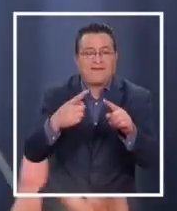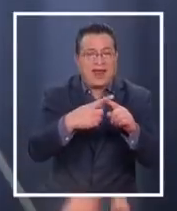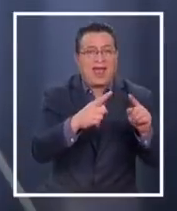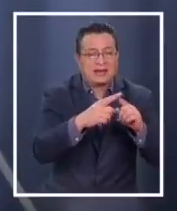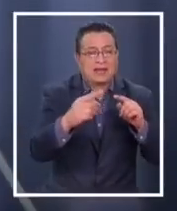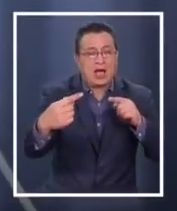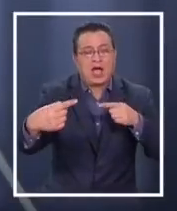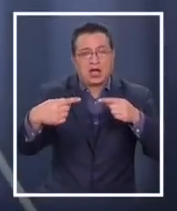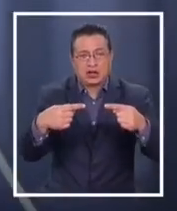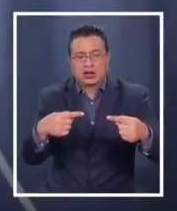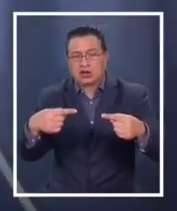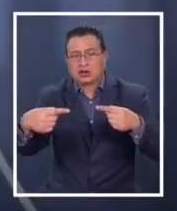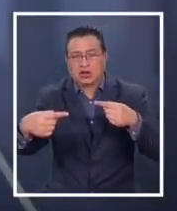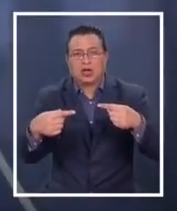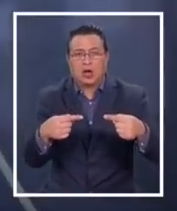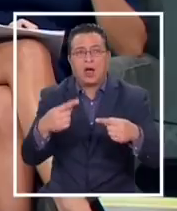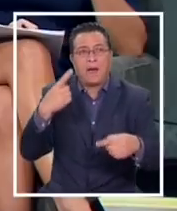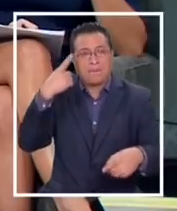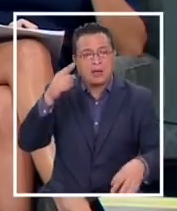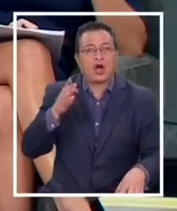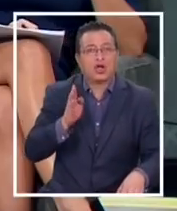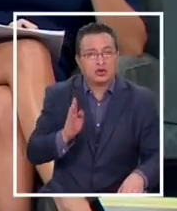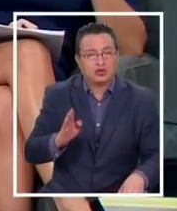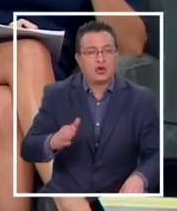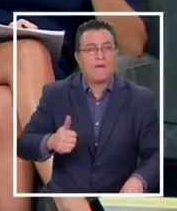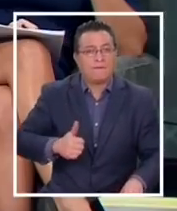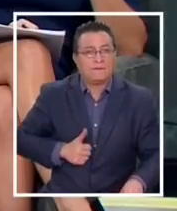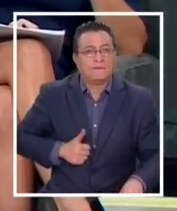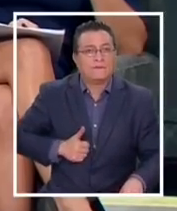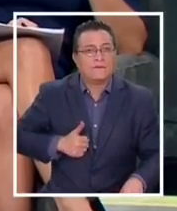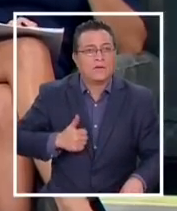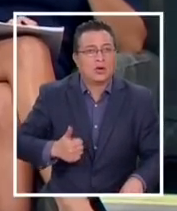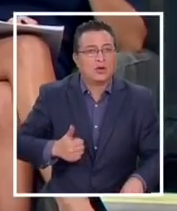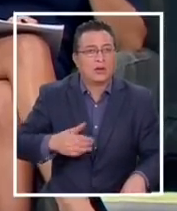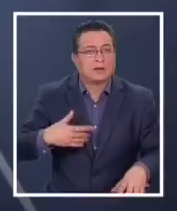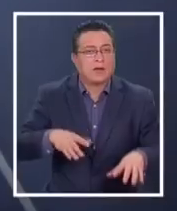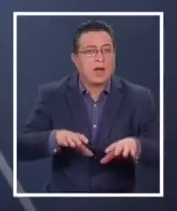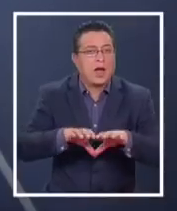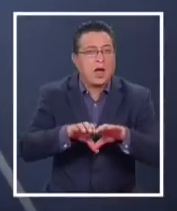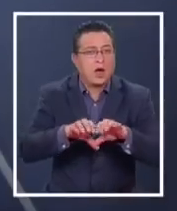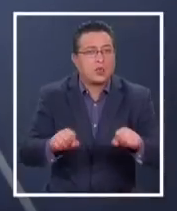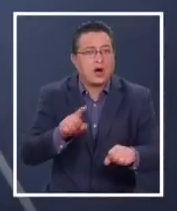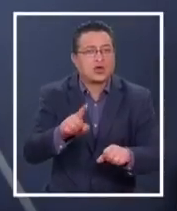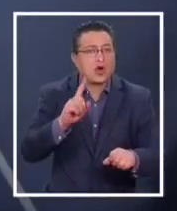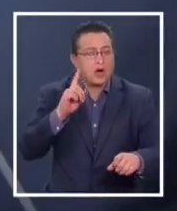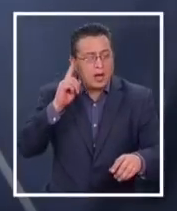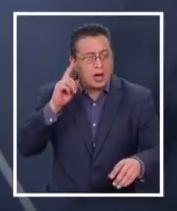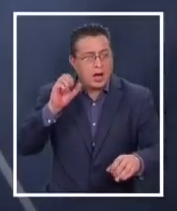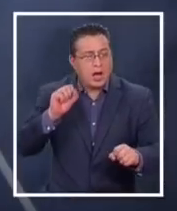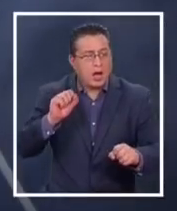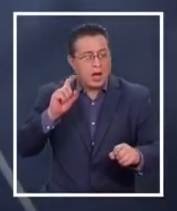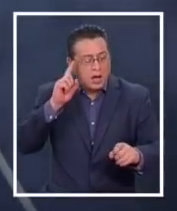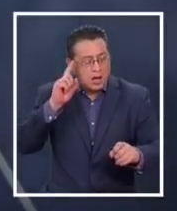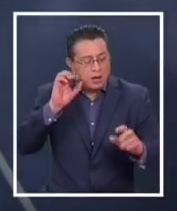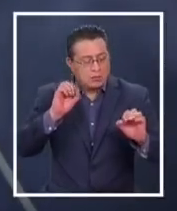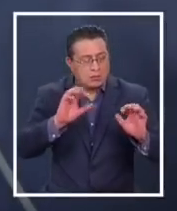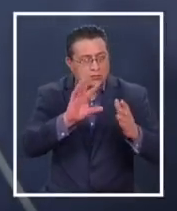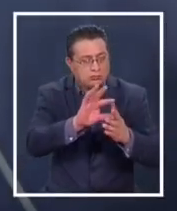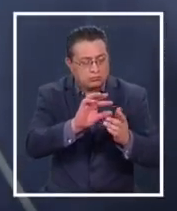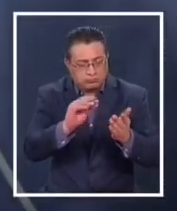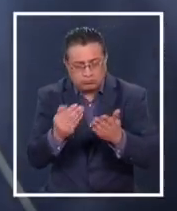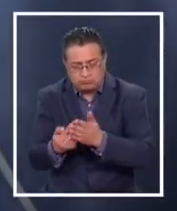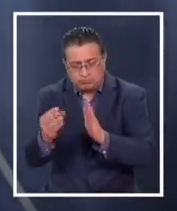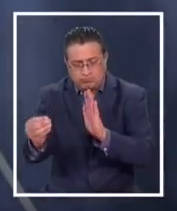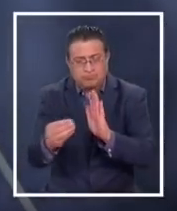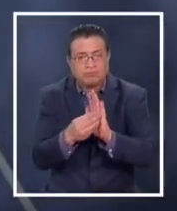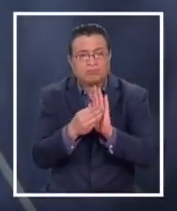ya las hay, y el gobierno, pero que se mantenga la voluntad de que se va a buscar un acuerdo y que ese acuerdo se traduzca en una